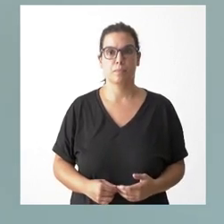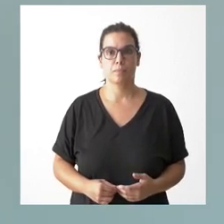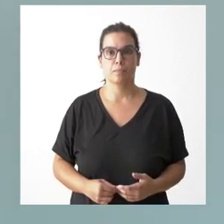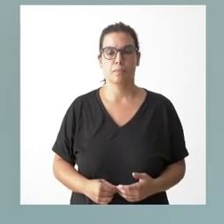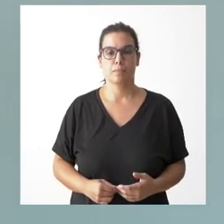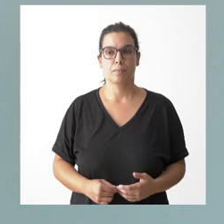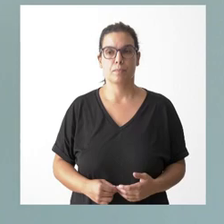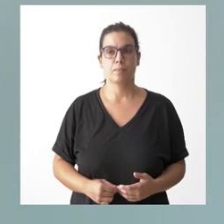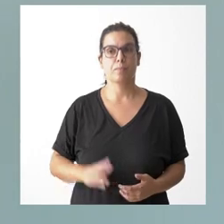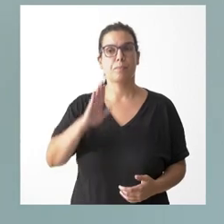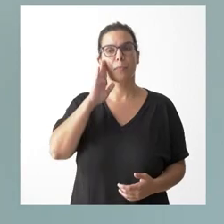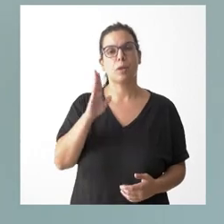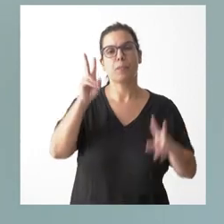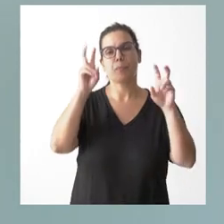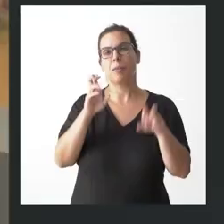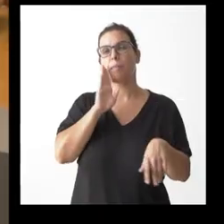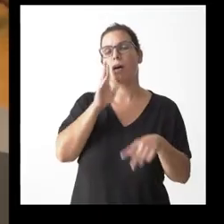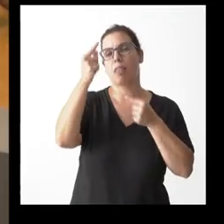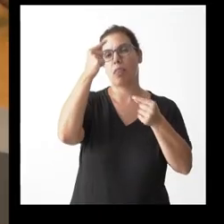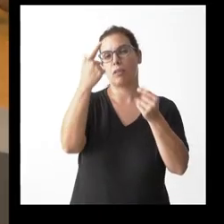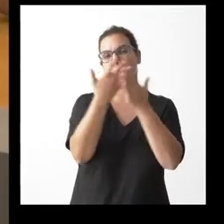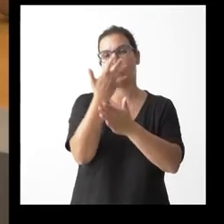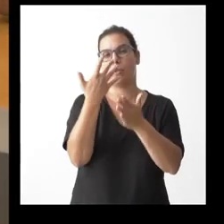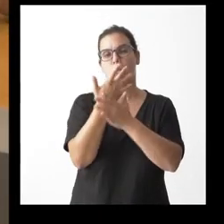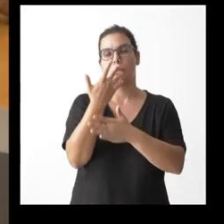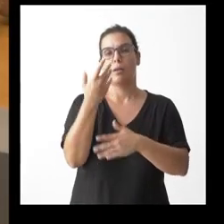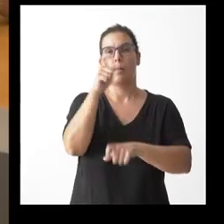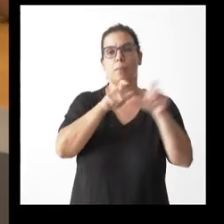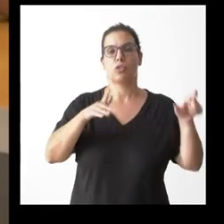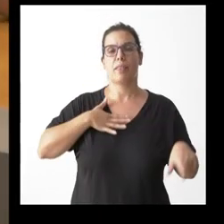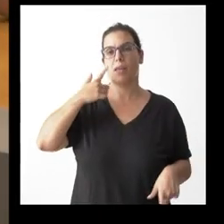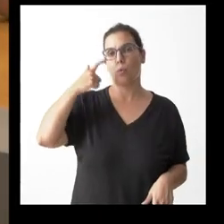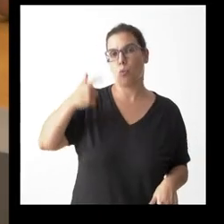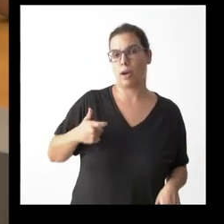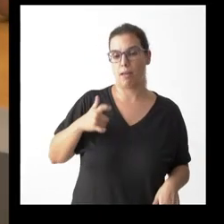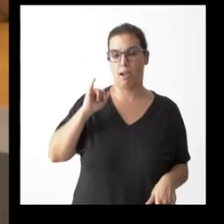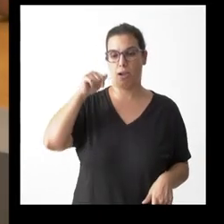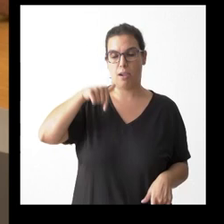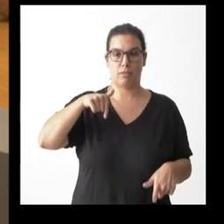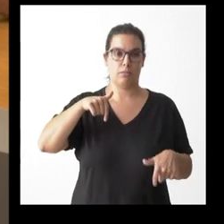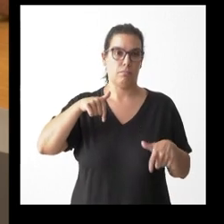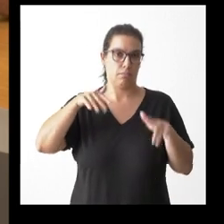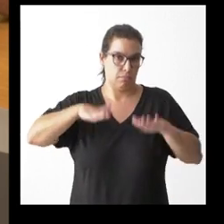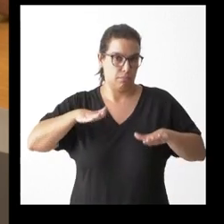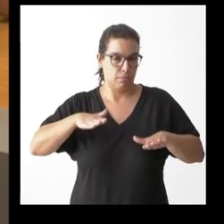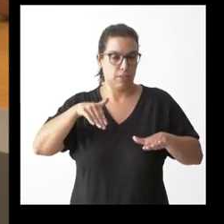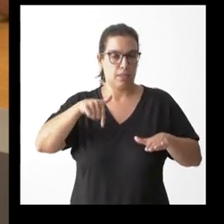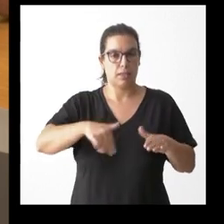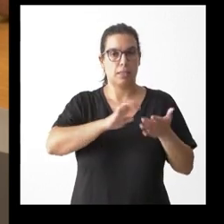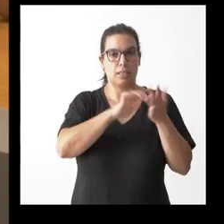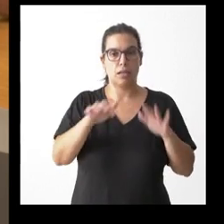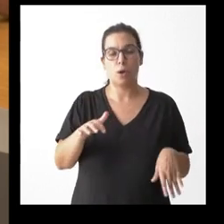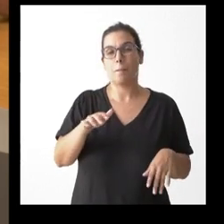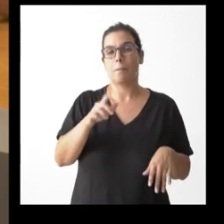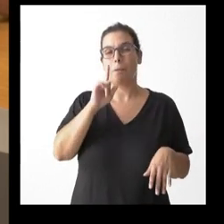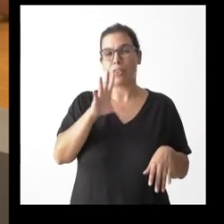Muy buenas. Sobre los datos que ha dado de ucranianos que se encuentran ahora, bueno, que se encuentran en Castilla y León, me ha parecido